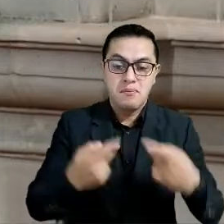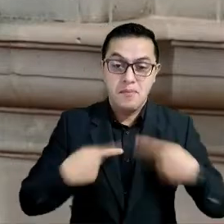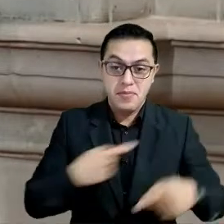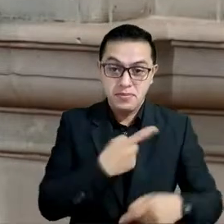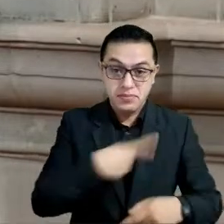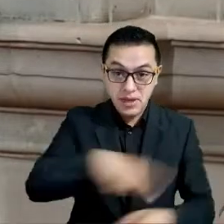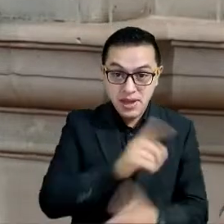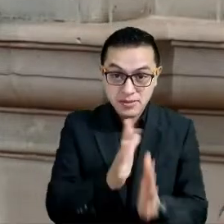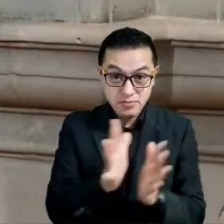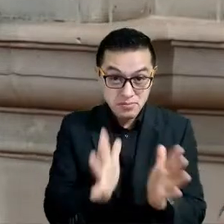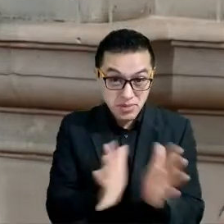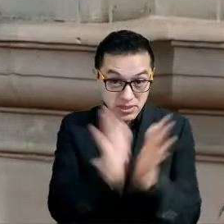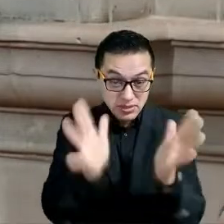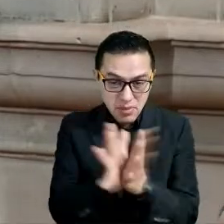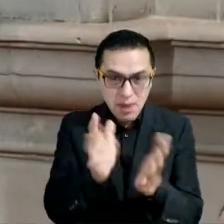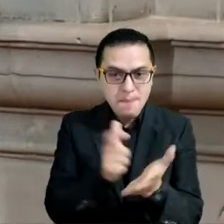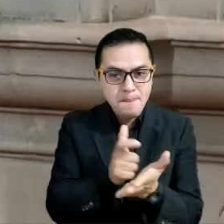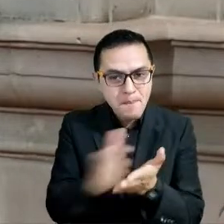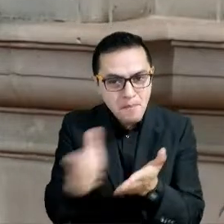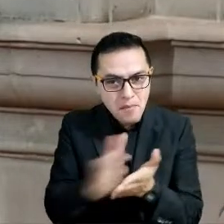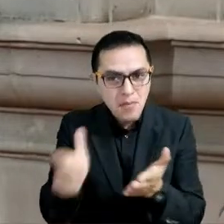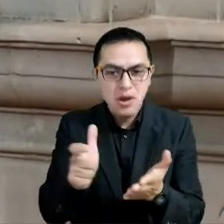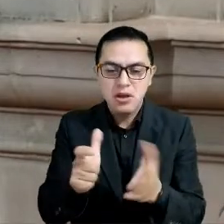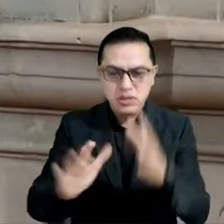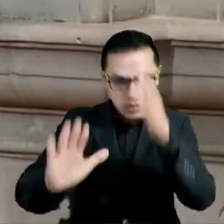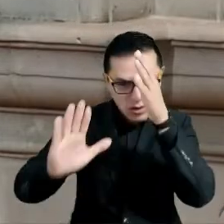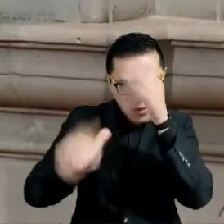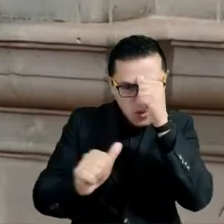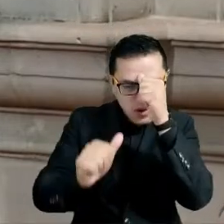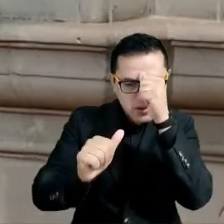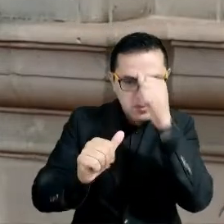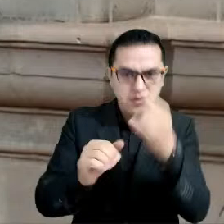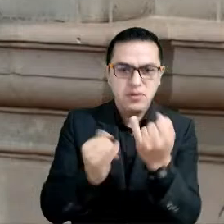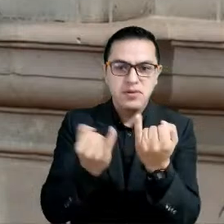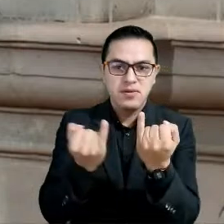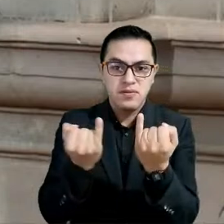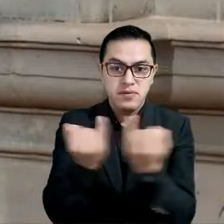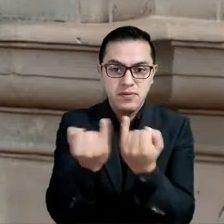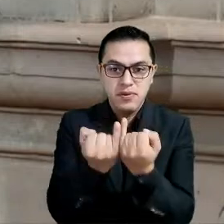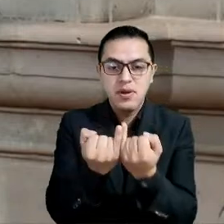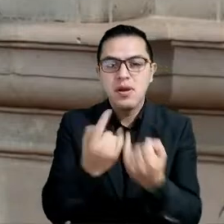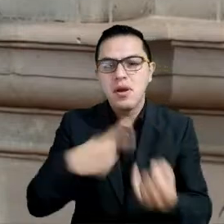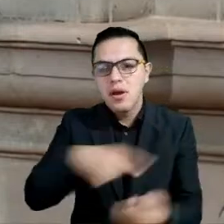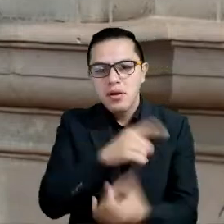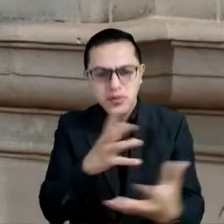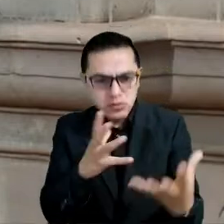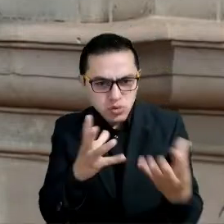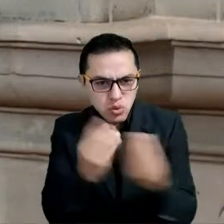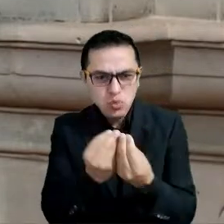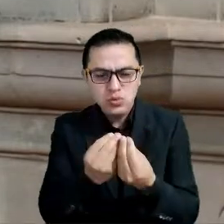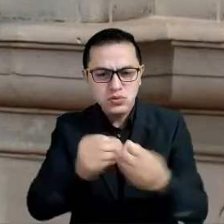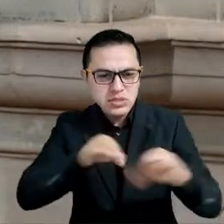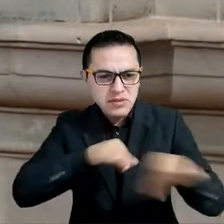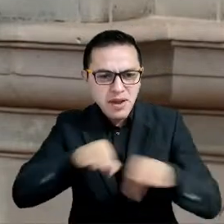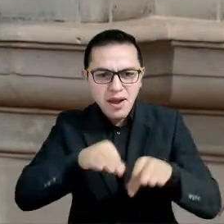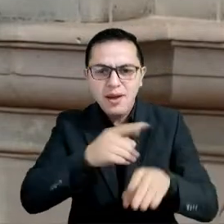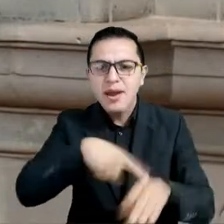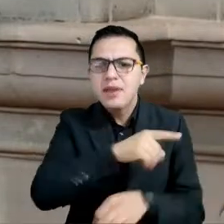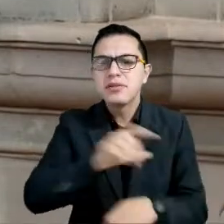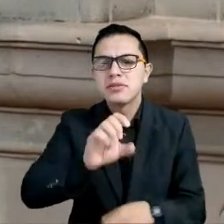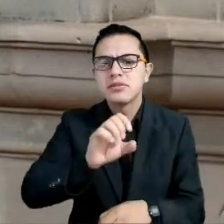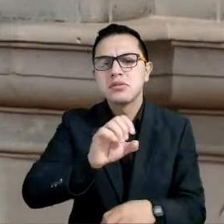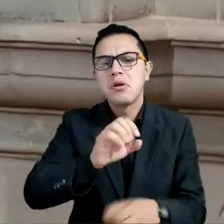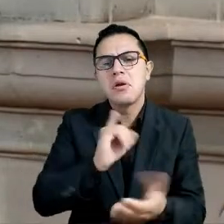participaciones, aportaciones, convenios, incentivos derivados de la colaboración fiscal y fondos distintos